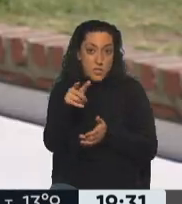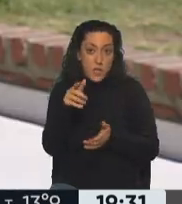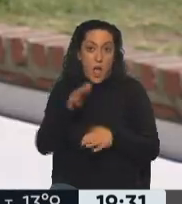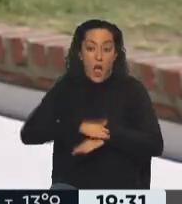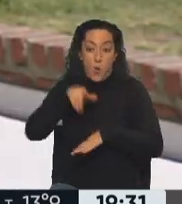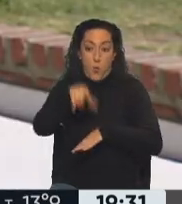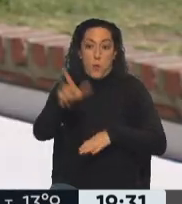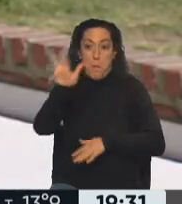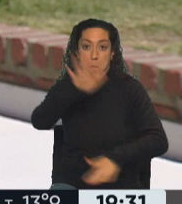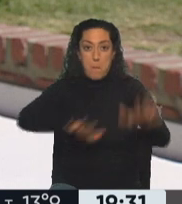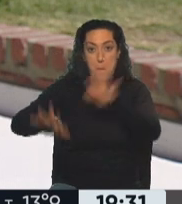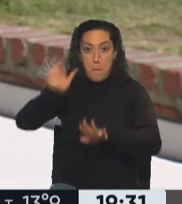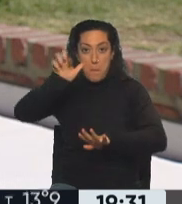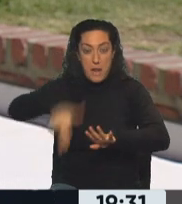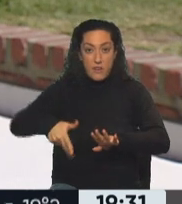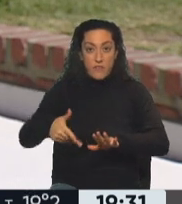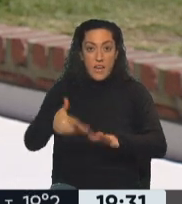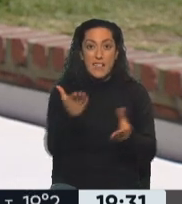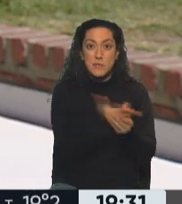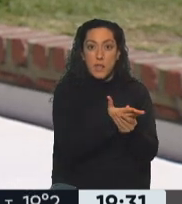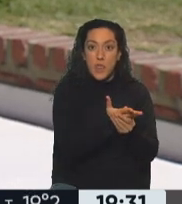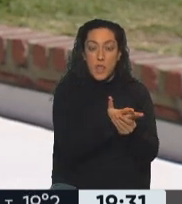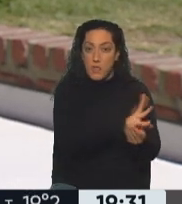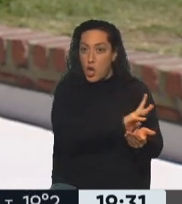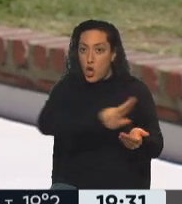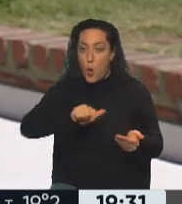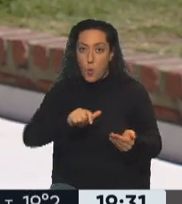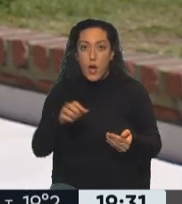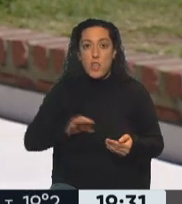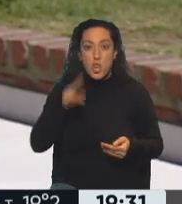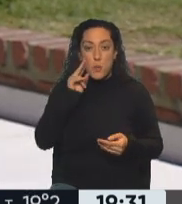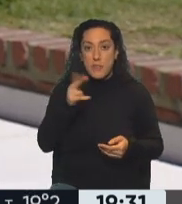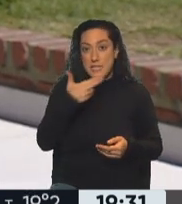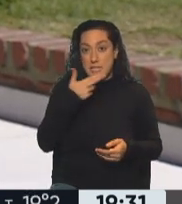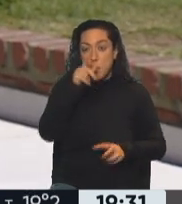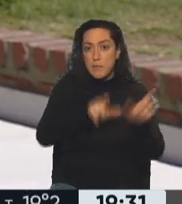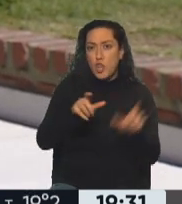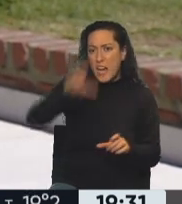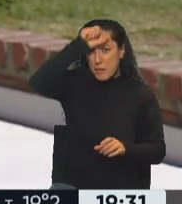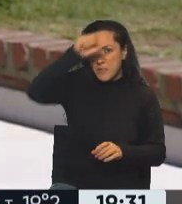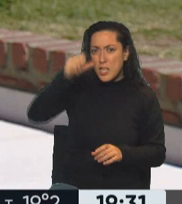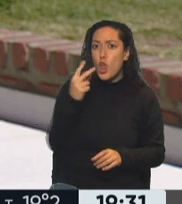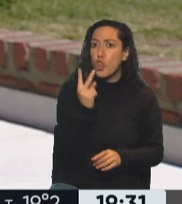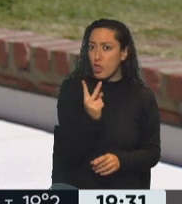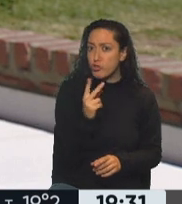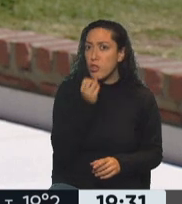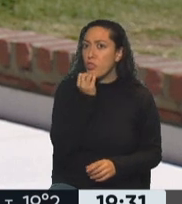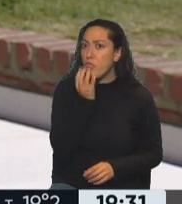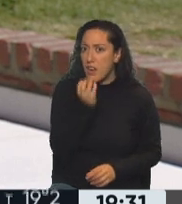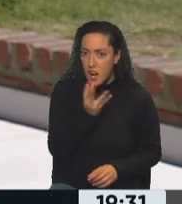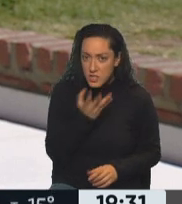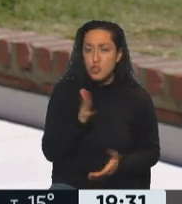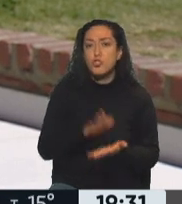supuesto robo de un expediente en el año 2007. En los últimos días declararon dos arrepentidos en el marco de la causa por